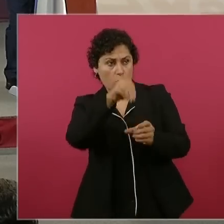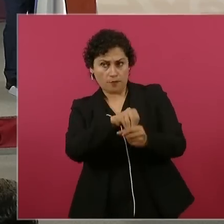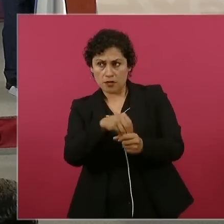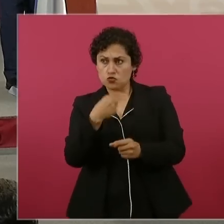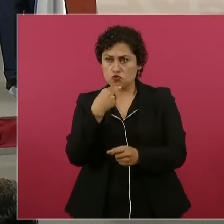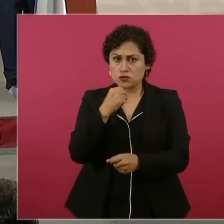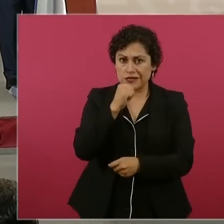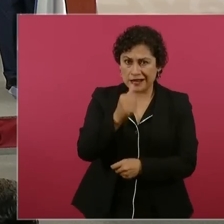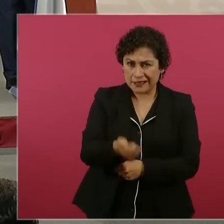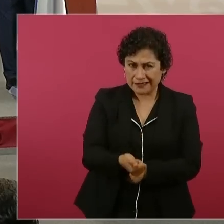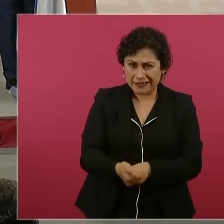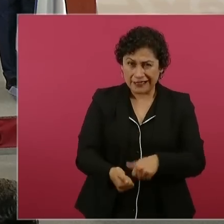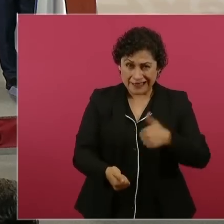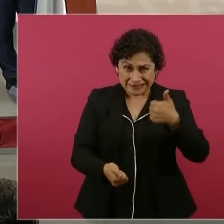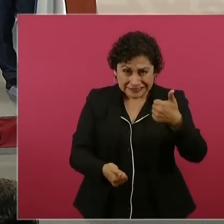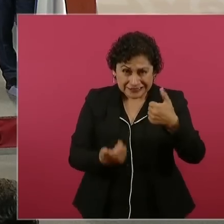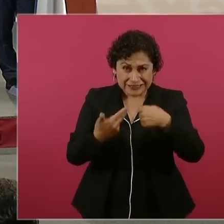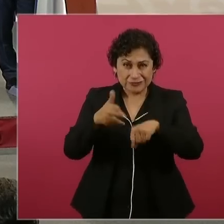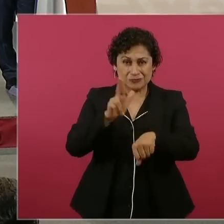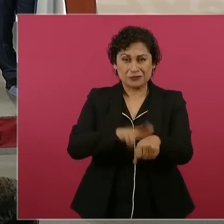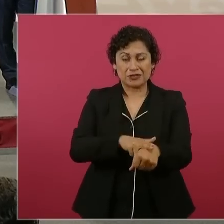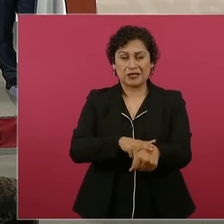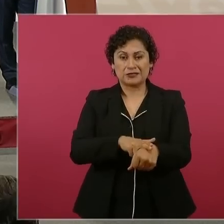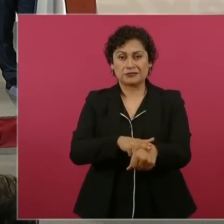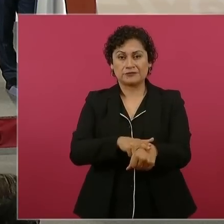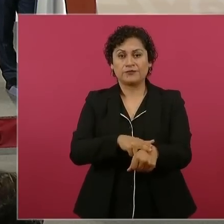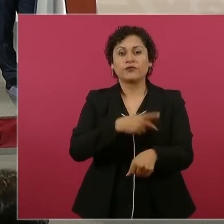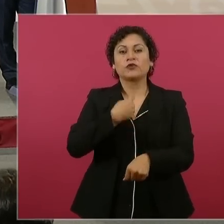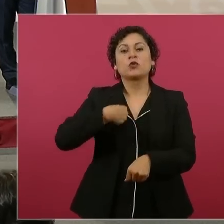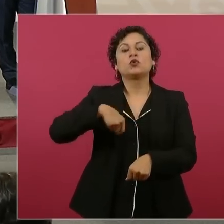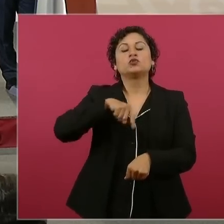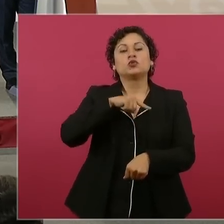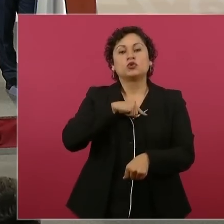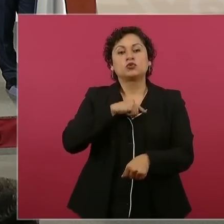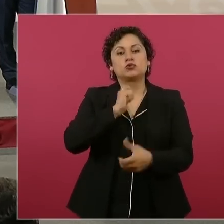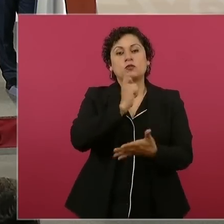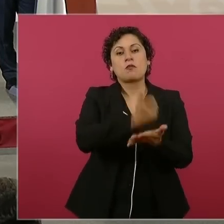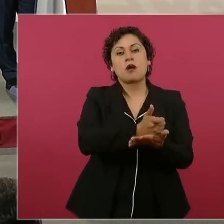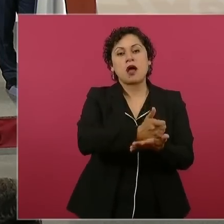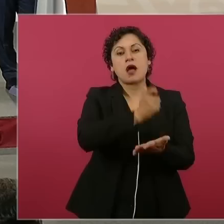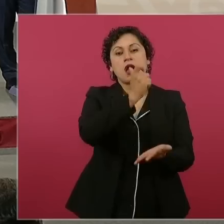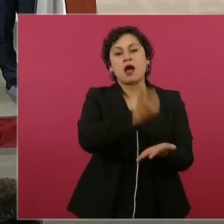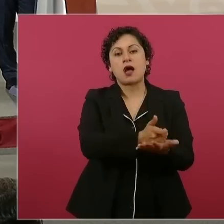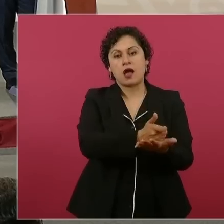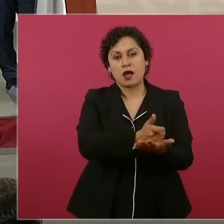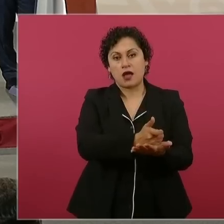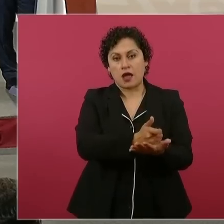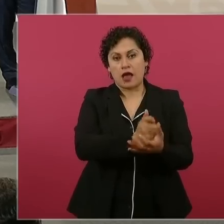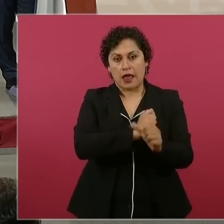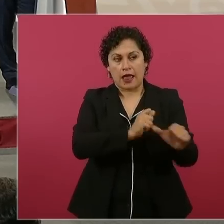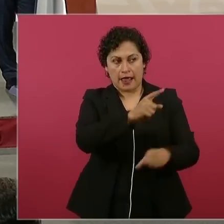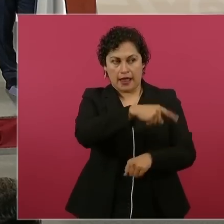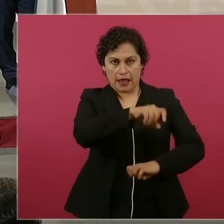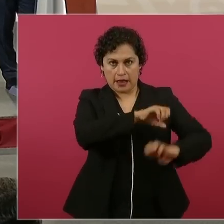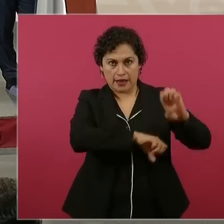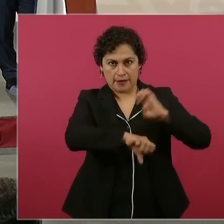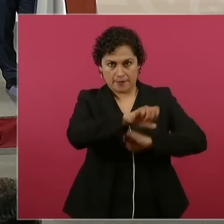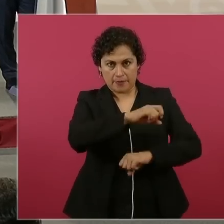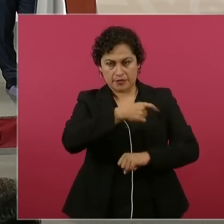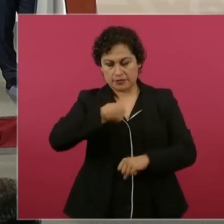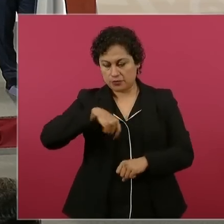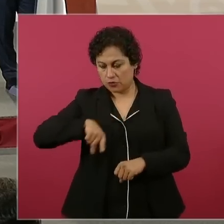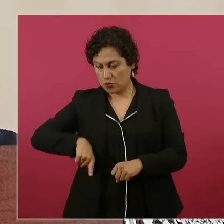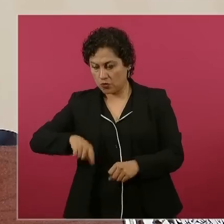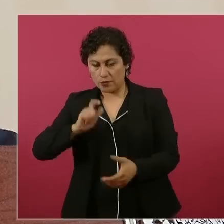Por 6 hospitales tenemos que pagar a las empresas